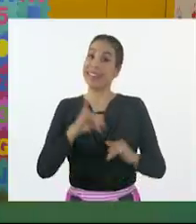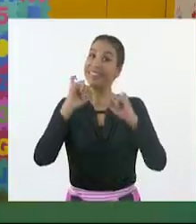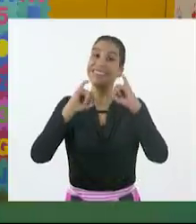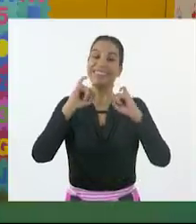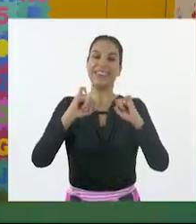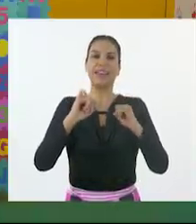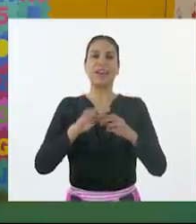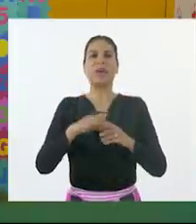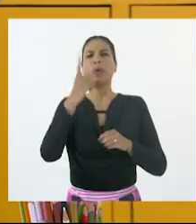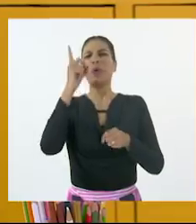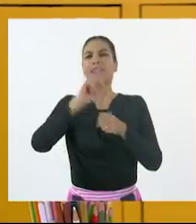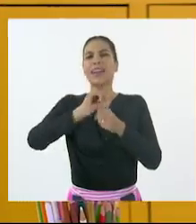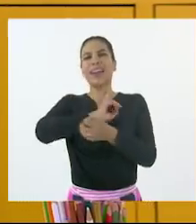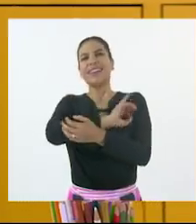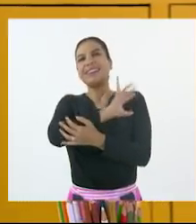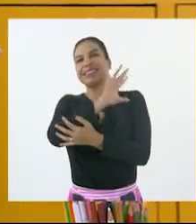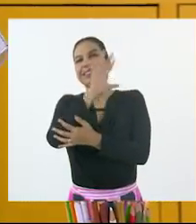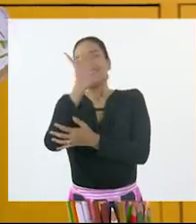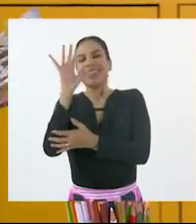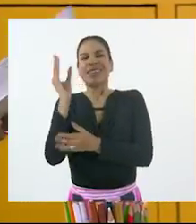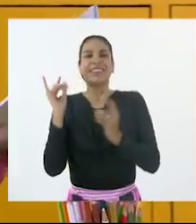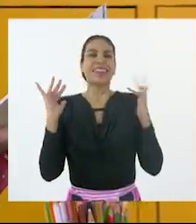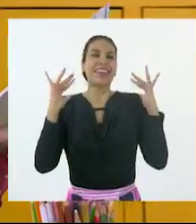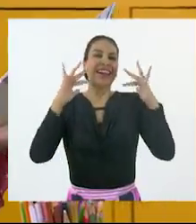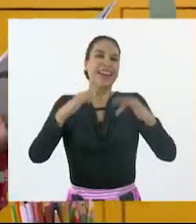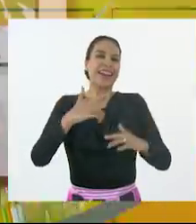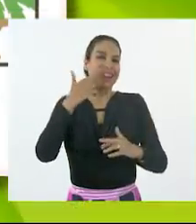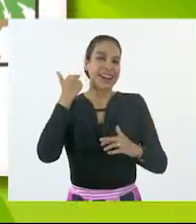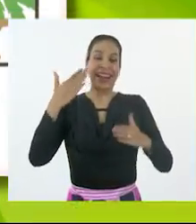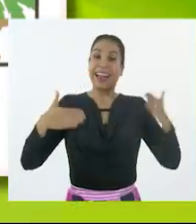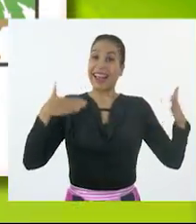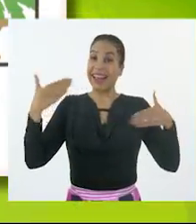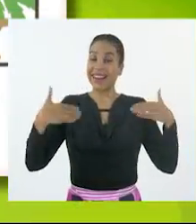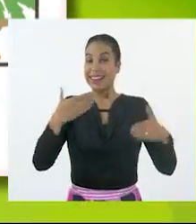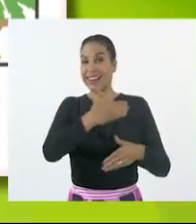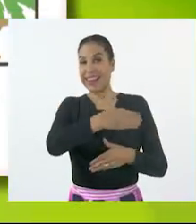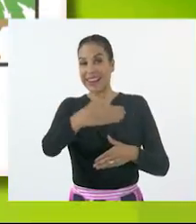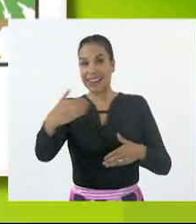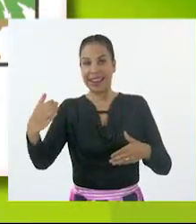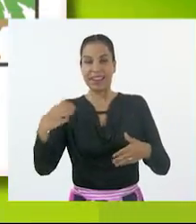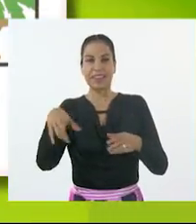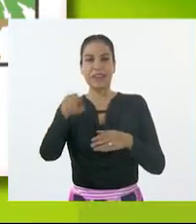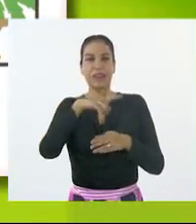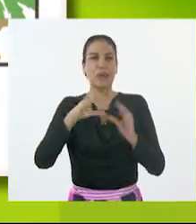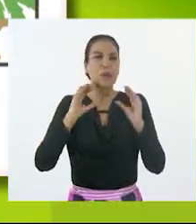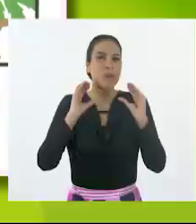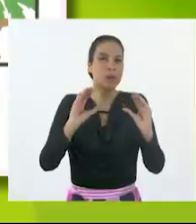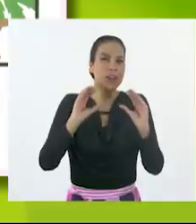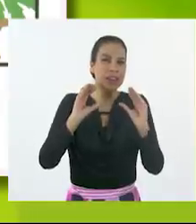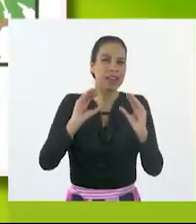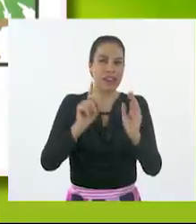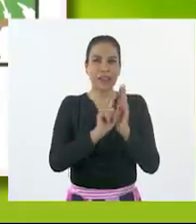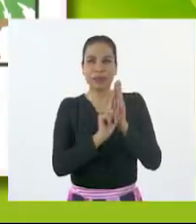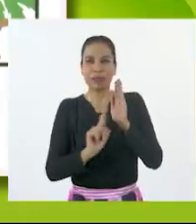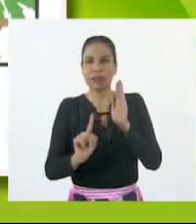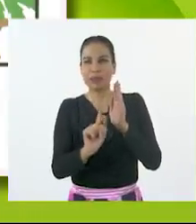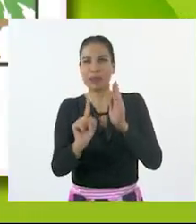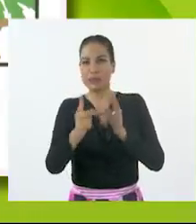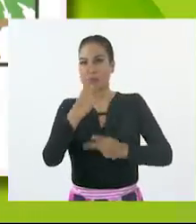Un esplendoroso día, varios ratones se divertían en el campo. Cautelosos, se cuidaban de